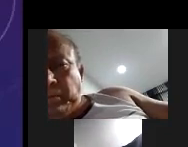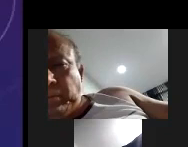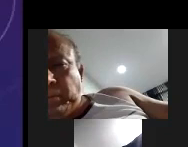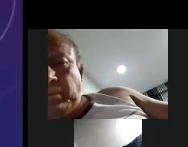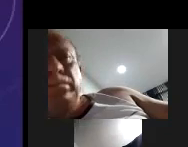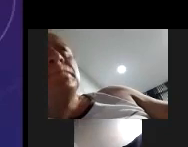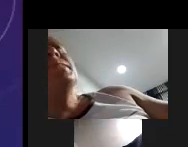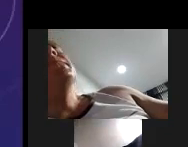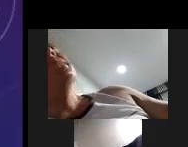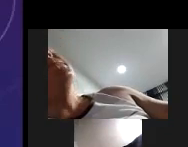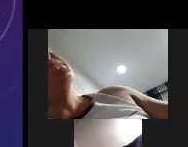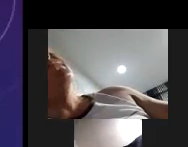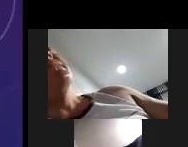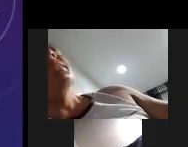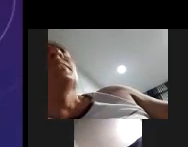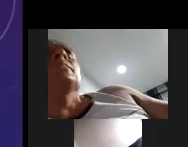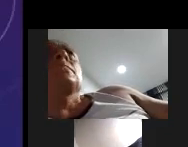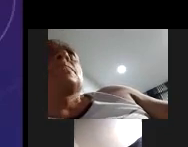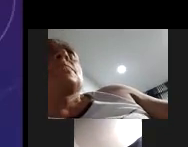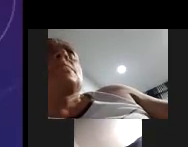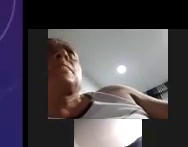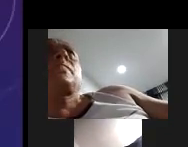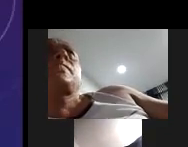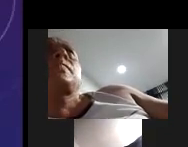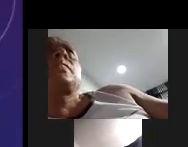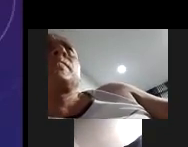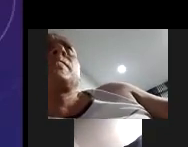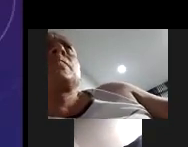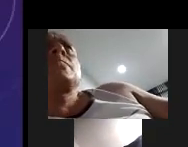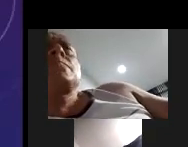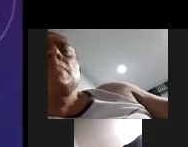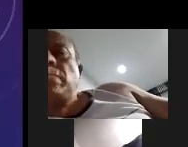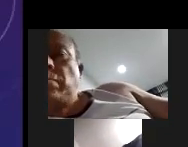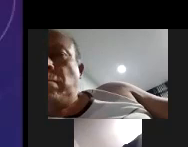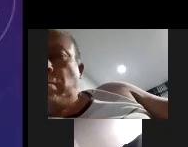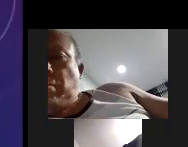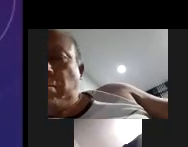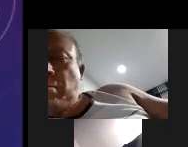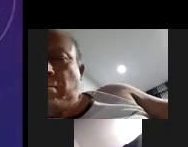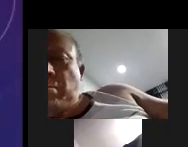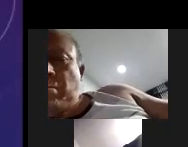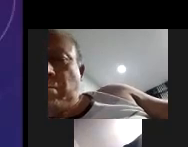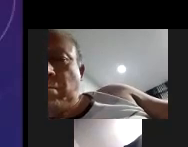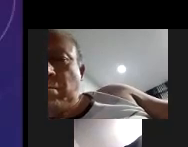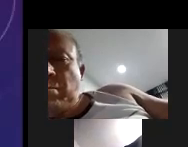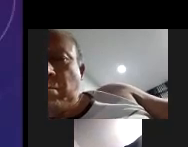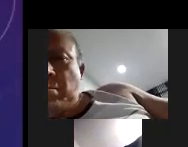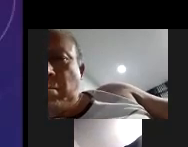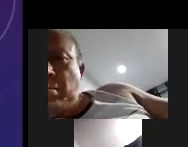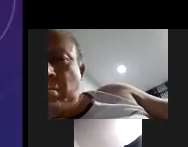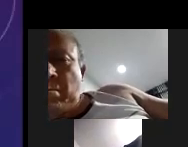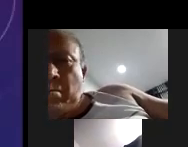con flexión, en posición boca arriba, boca abajo, y trabajamos algunos ejercicios de miembros superiores, de miembros